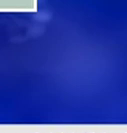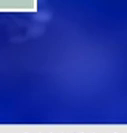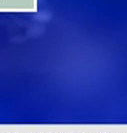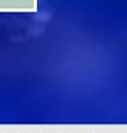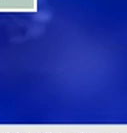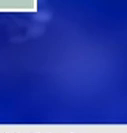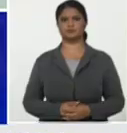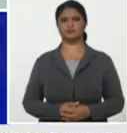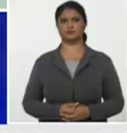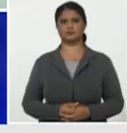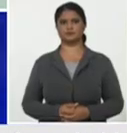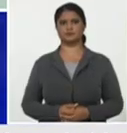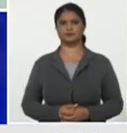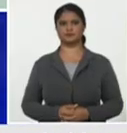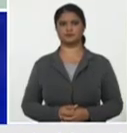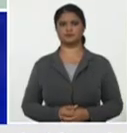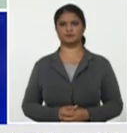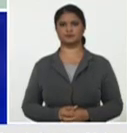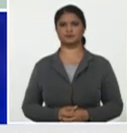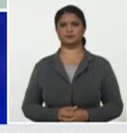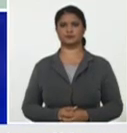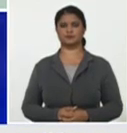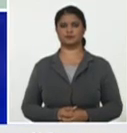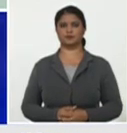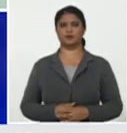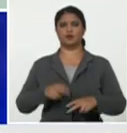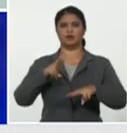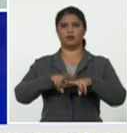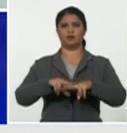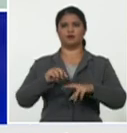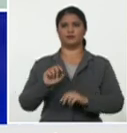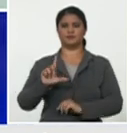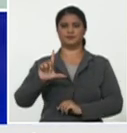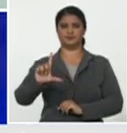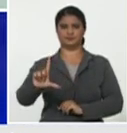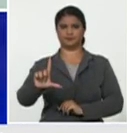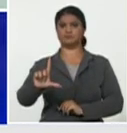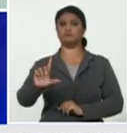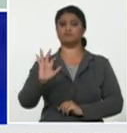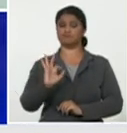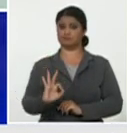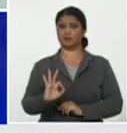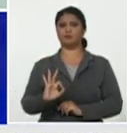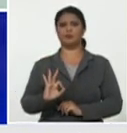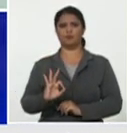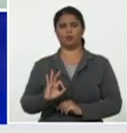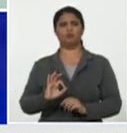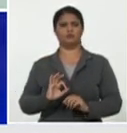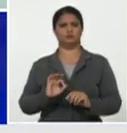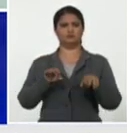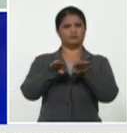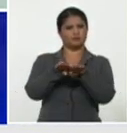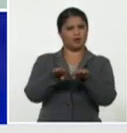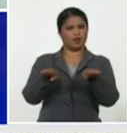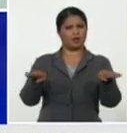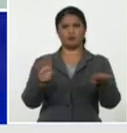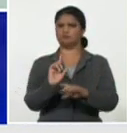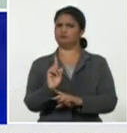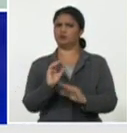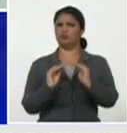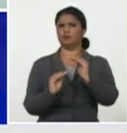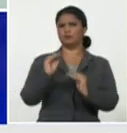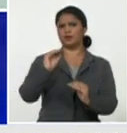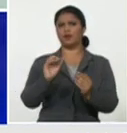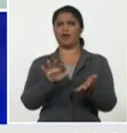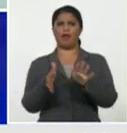Holguín, que también ha tenido inestabilidad en el número de casos,